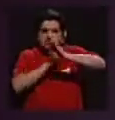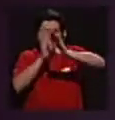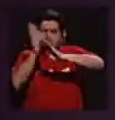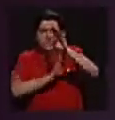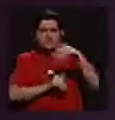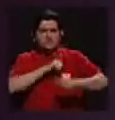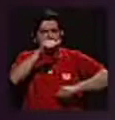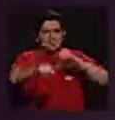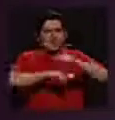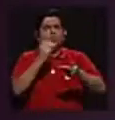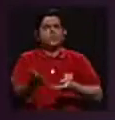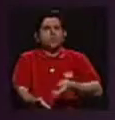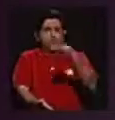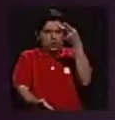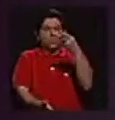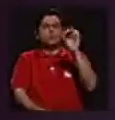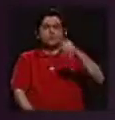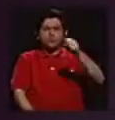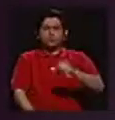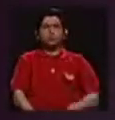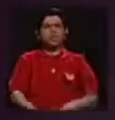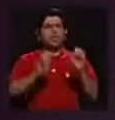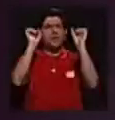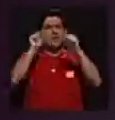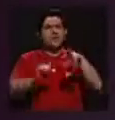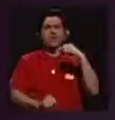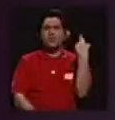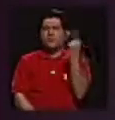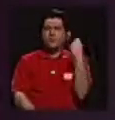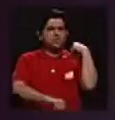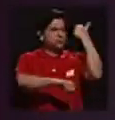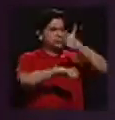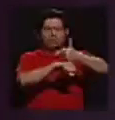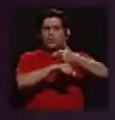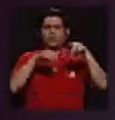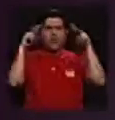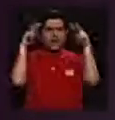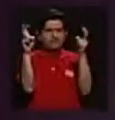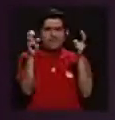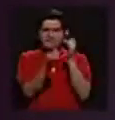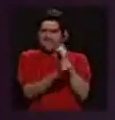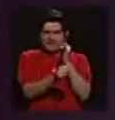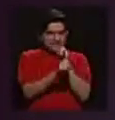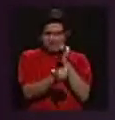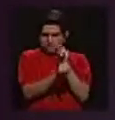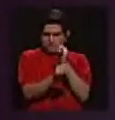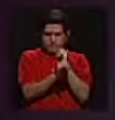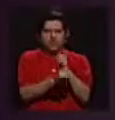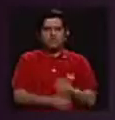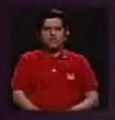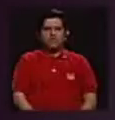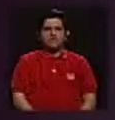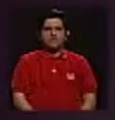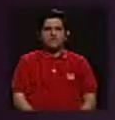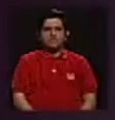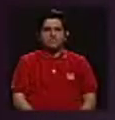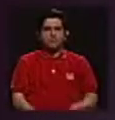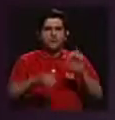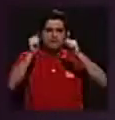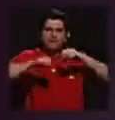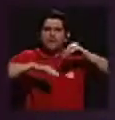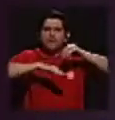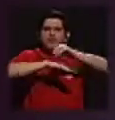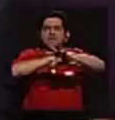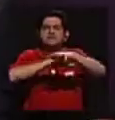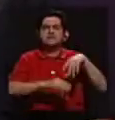que, esfuerzos muy valiosos para poder no solamente posicionar este tema en las instituciones, sino realizar